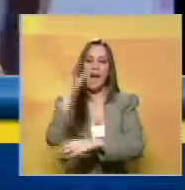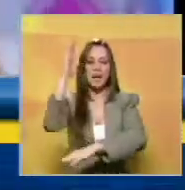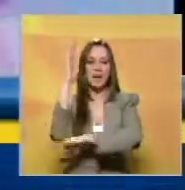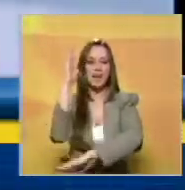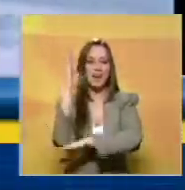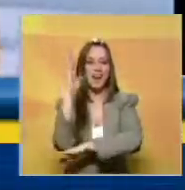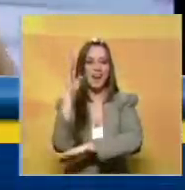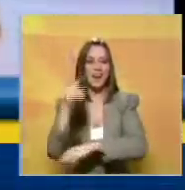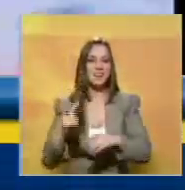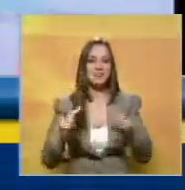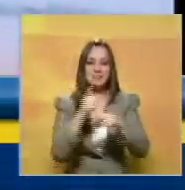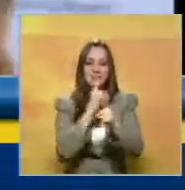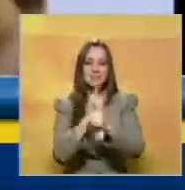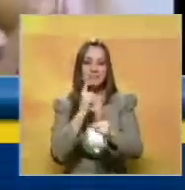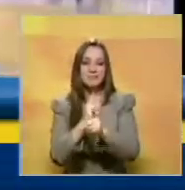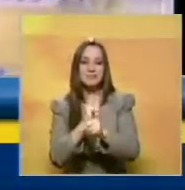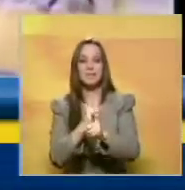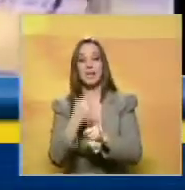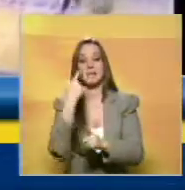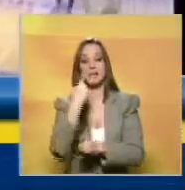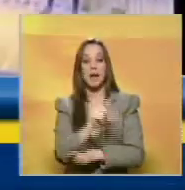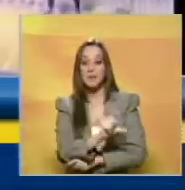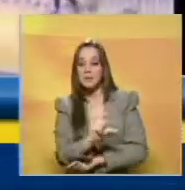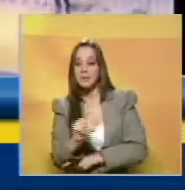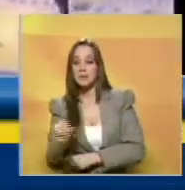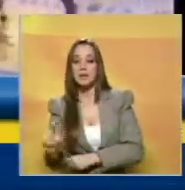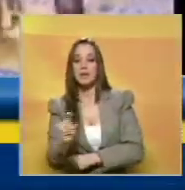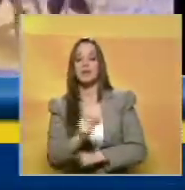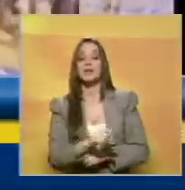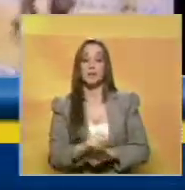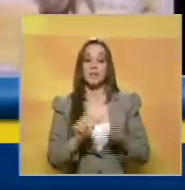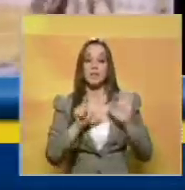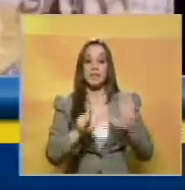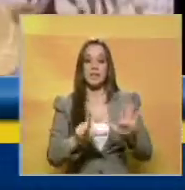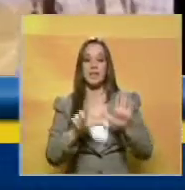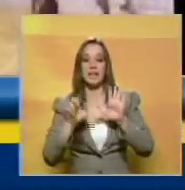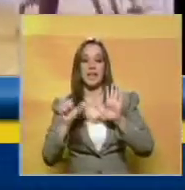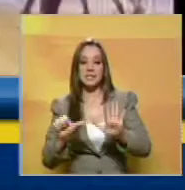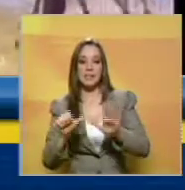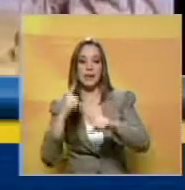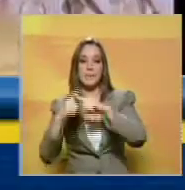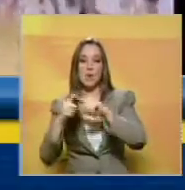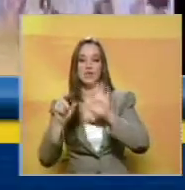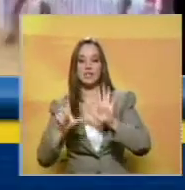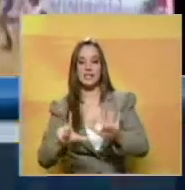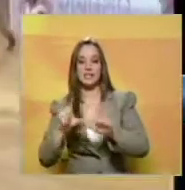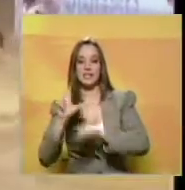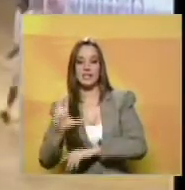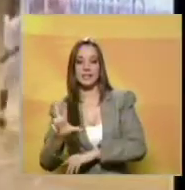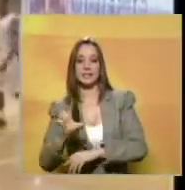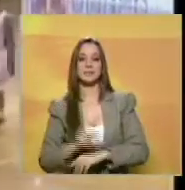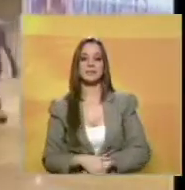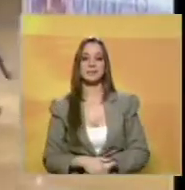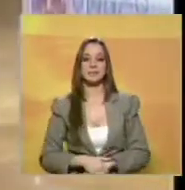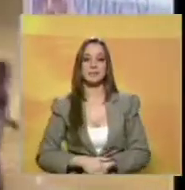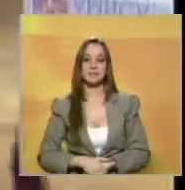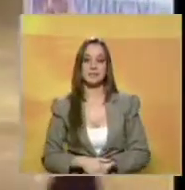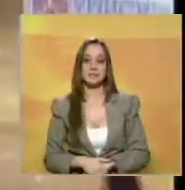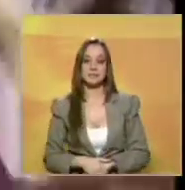76-73. Terry Holloway anotó 17 puntos y Windy Graterol registró un doble-doble de 14 puntos y 10 rebotes.